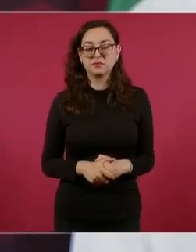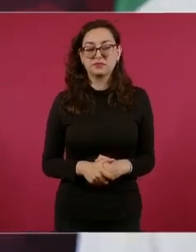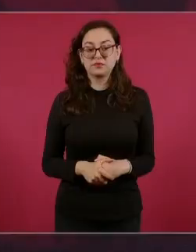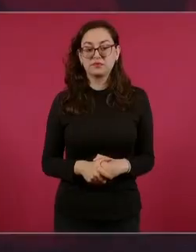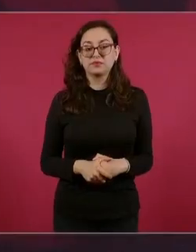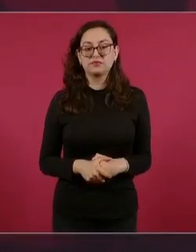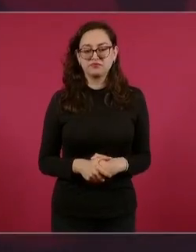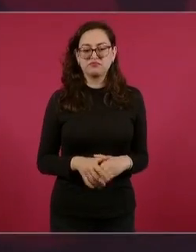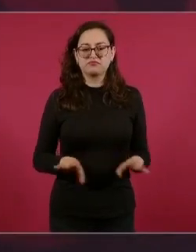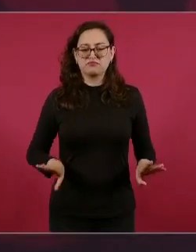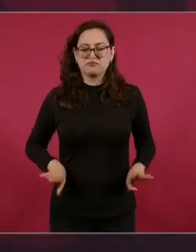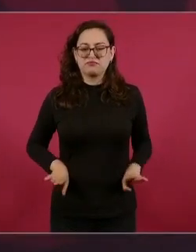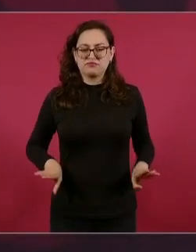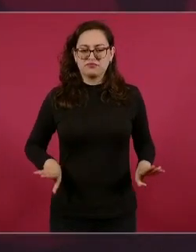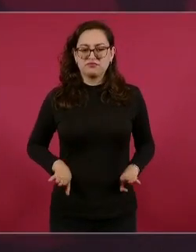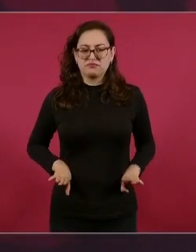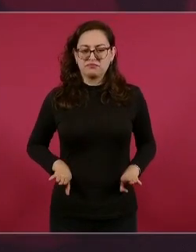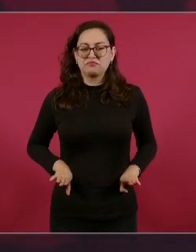va a cambiar